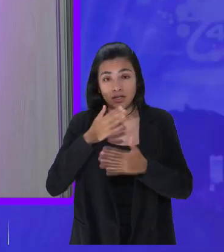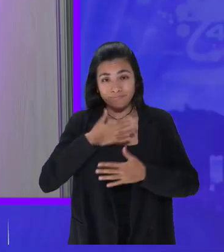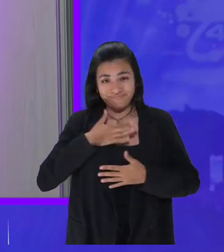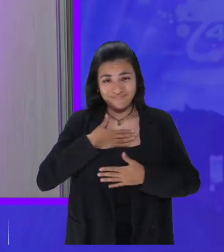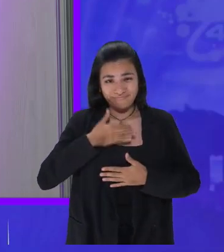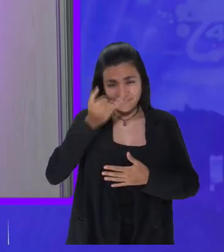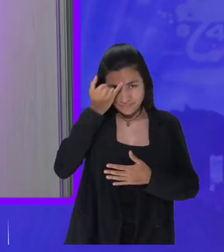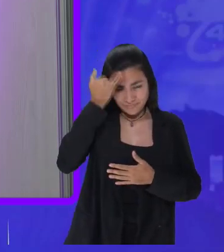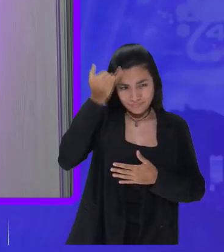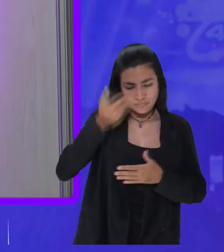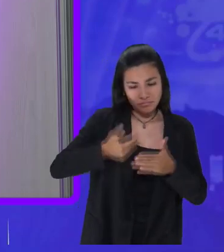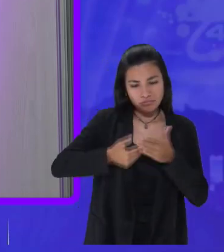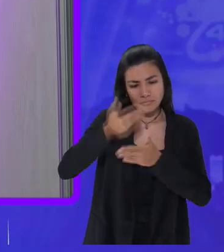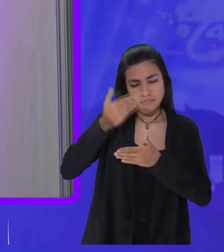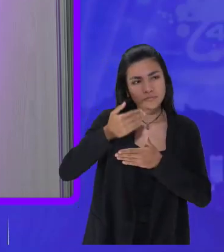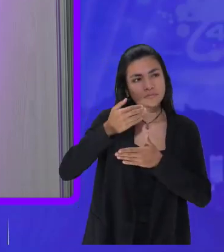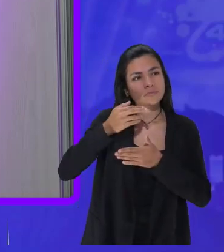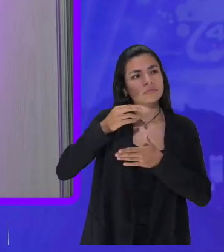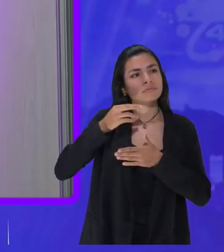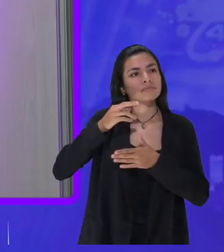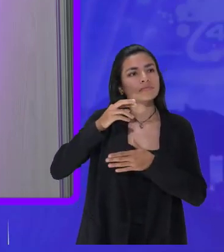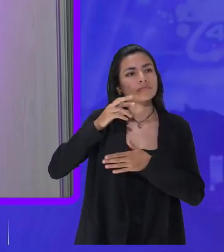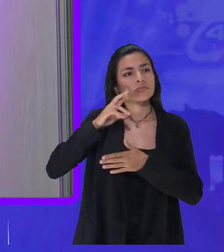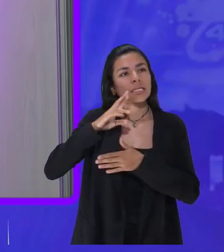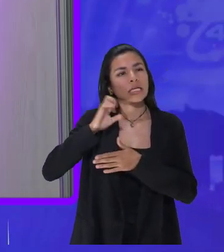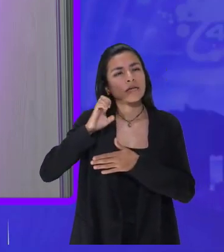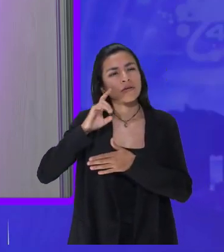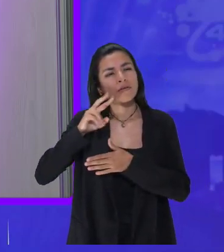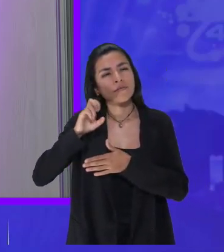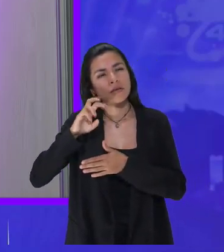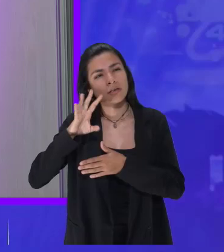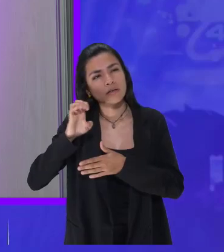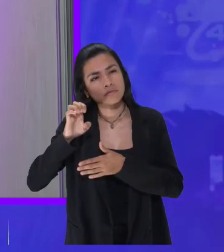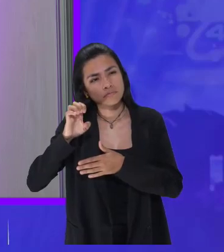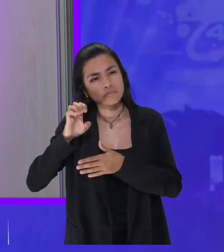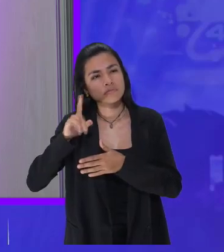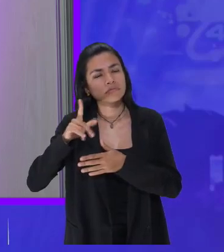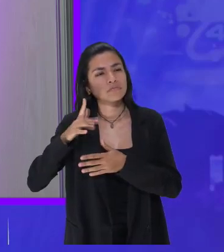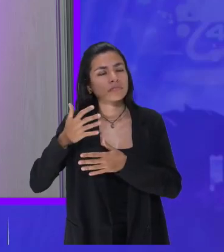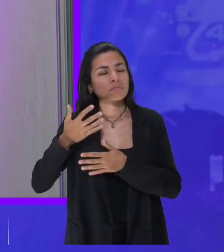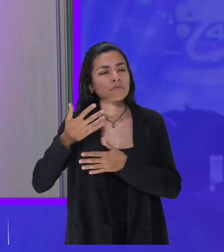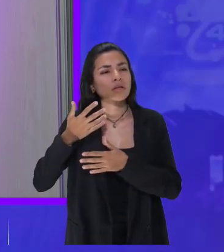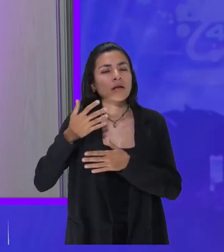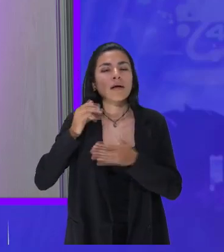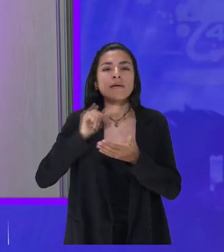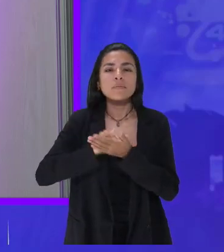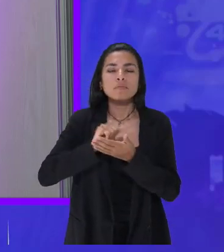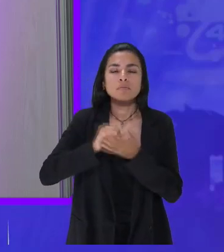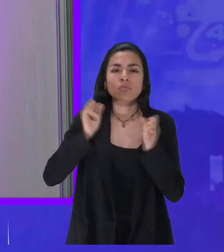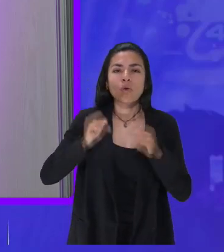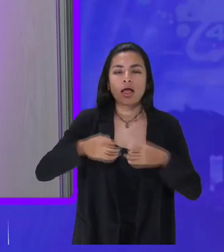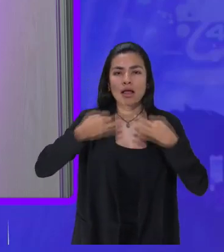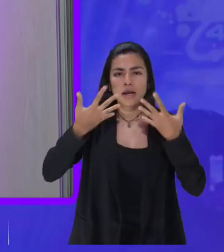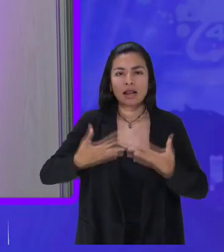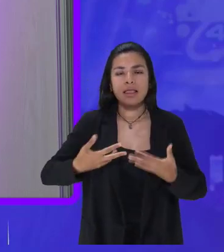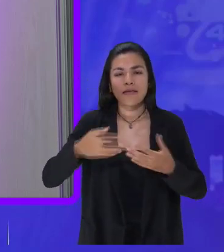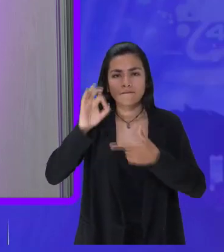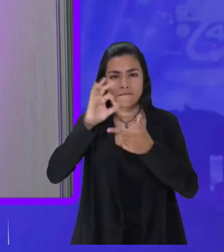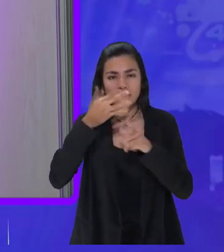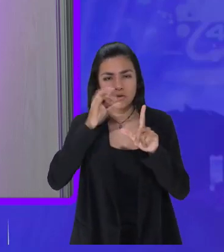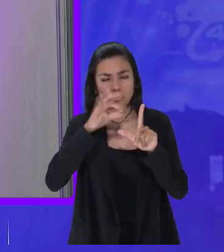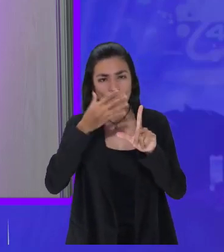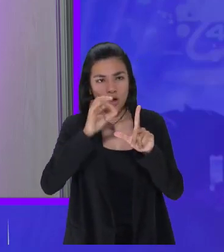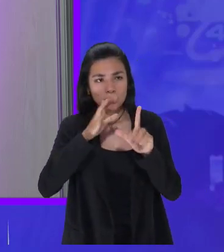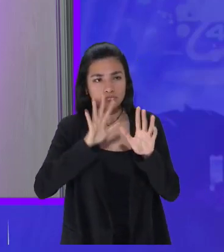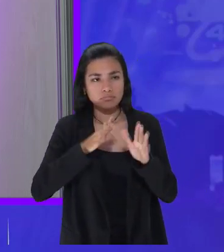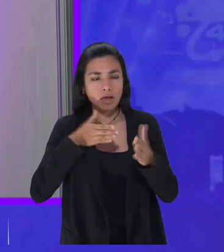Revive hace 12 años, yo quería que desde hace 12 años fuera con realidad virtual. Fue imposible. Y apenas hasta ahora hemos logrado ir rompiendo esas barreras